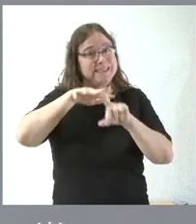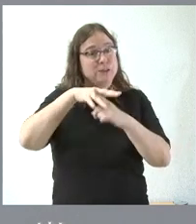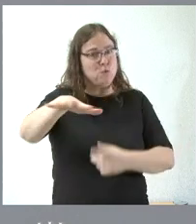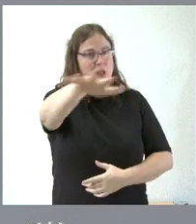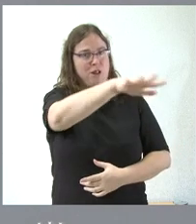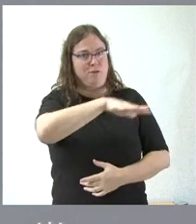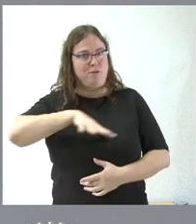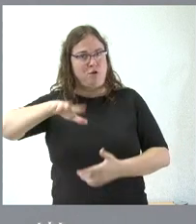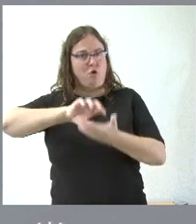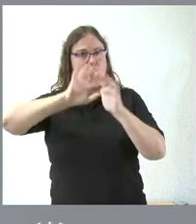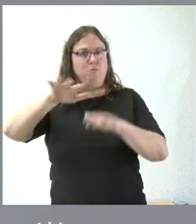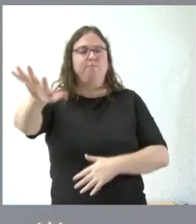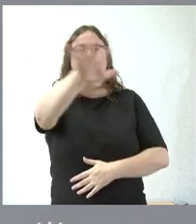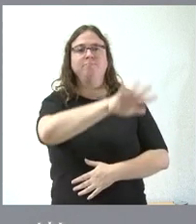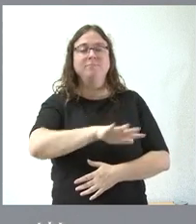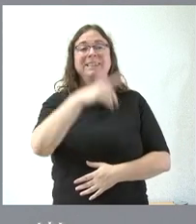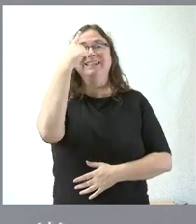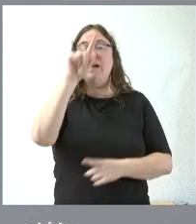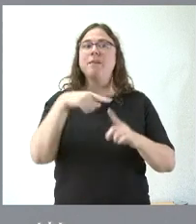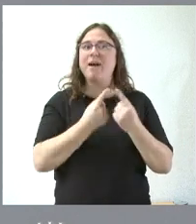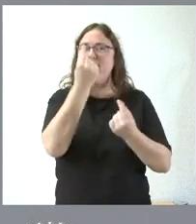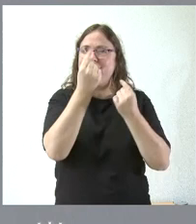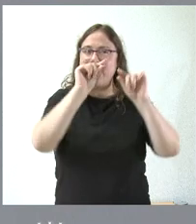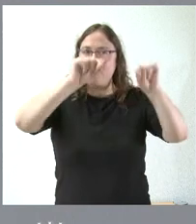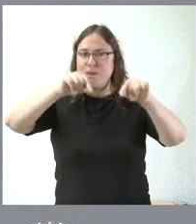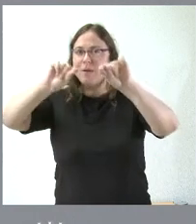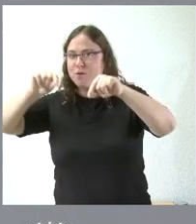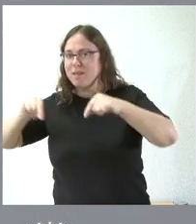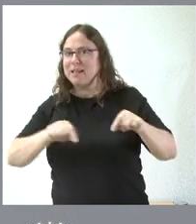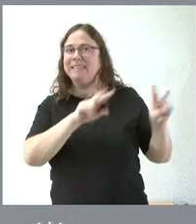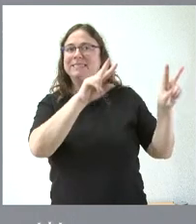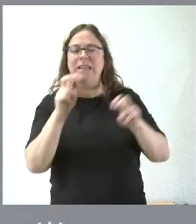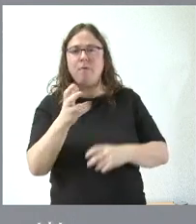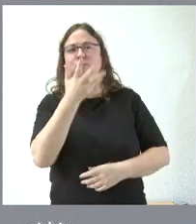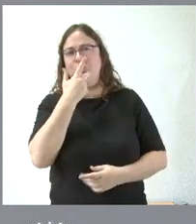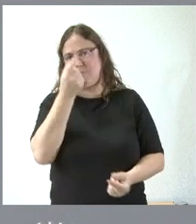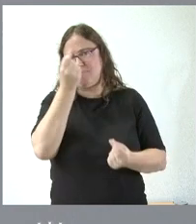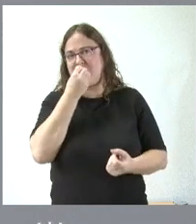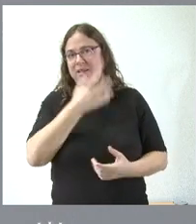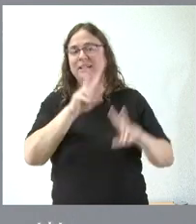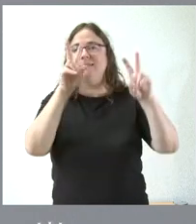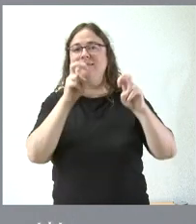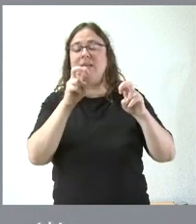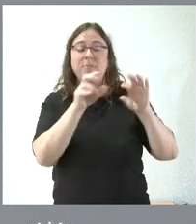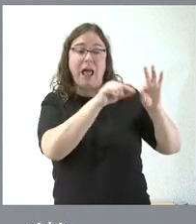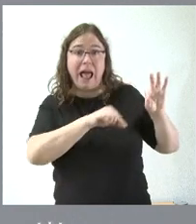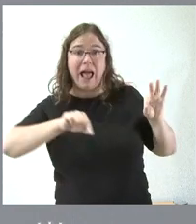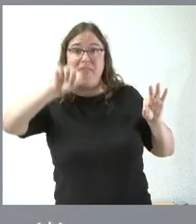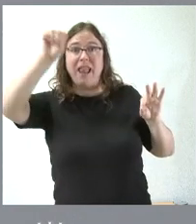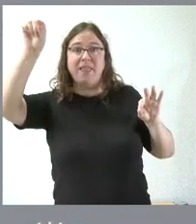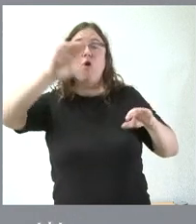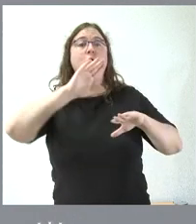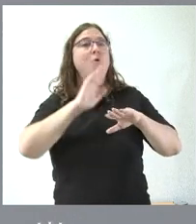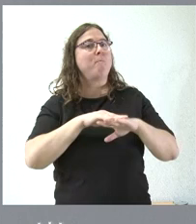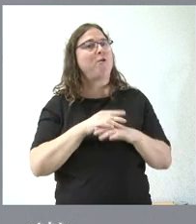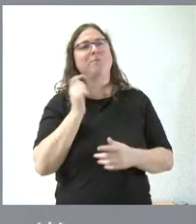conjunto de la comunidad Autónoma sino con el detalle local de cada una de las cuestiones que es muy importante en lo que tiene que ver con el corredor Atlántico porque tienen que